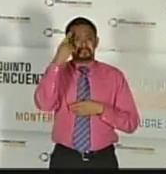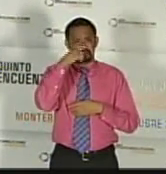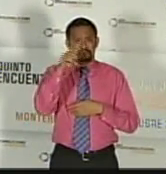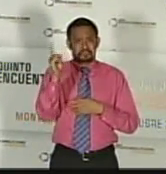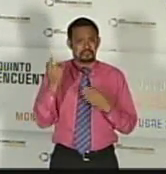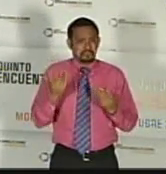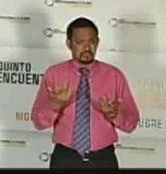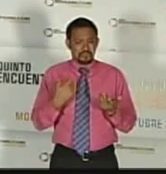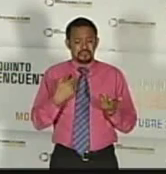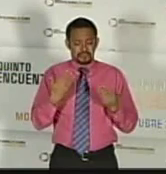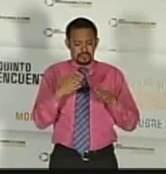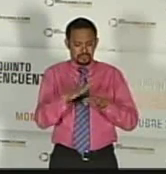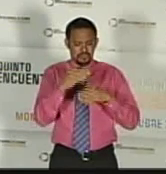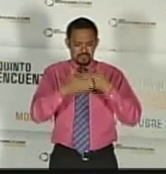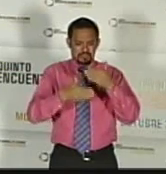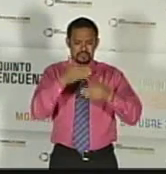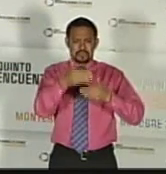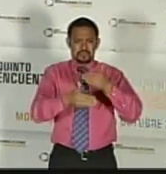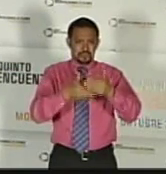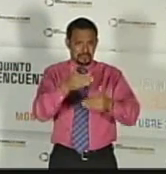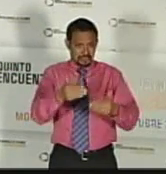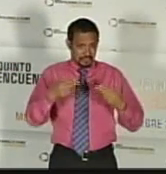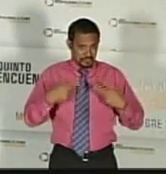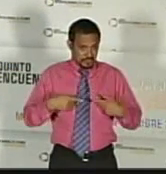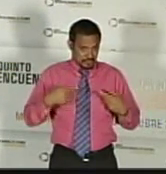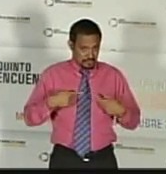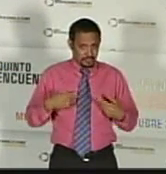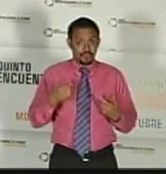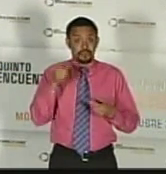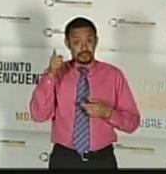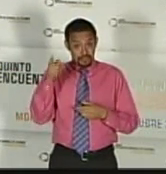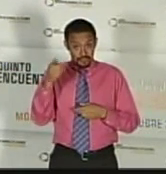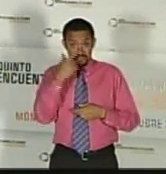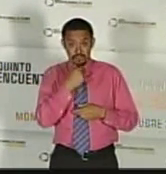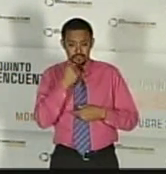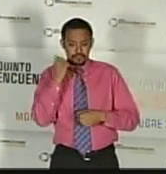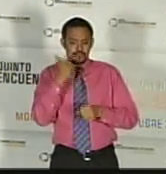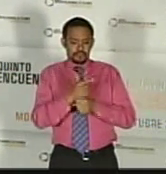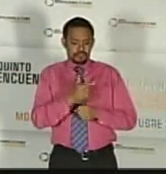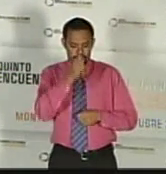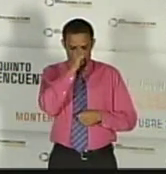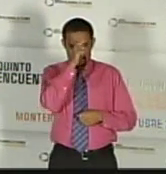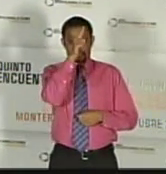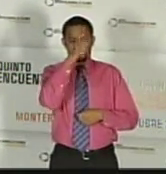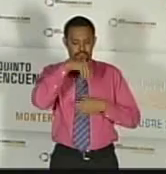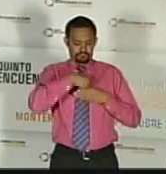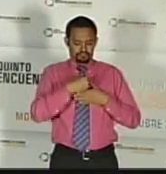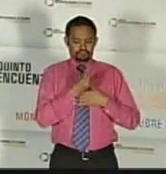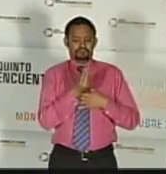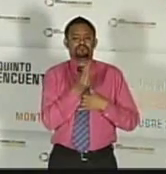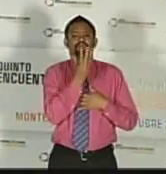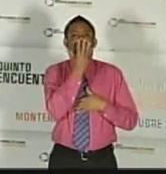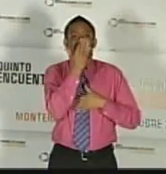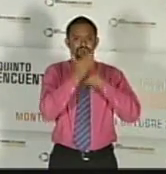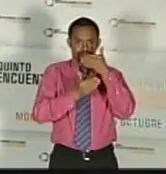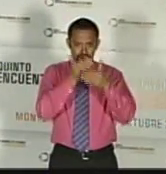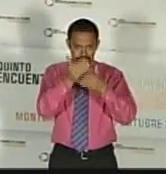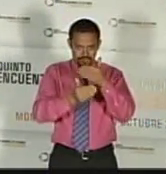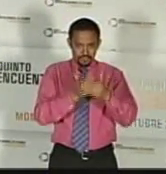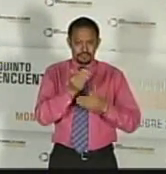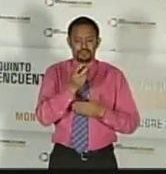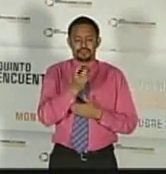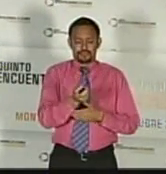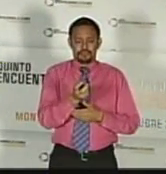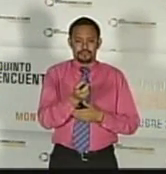describió a Dios en la evolución. Descubrió al Espíritu en la evolución. Si ustedes ven